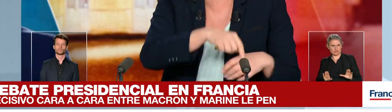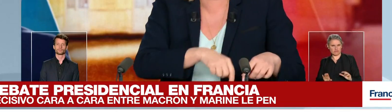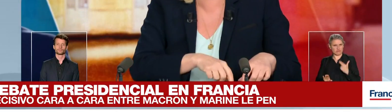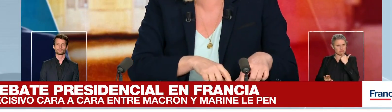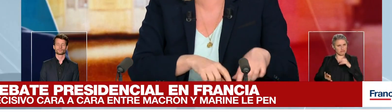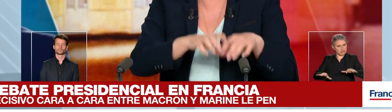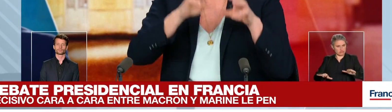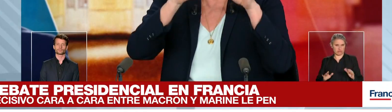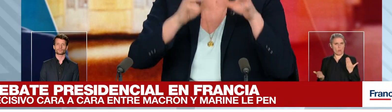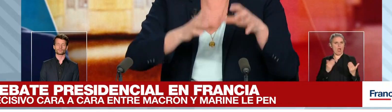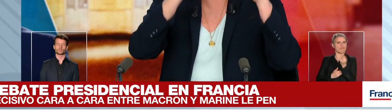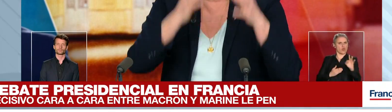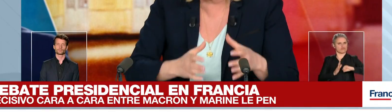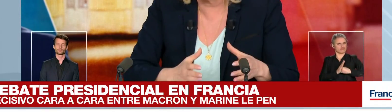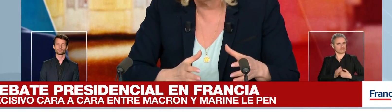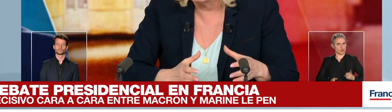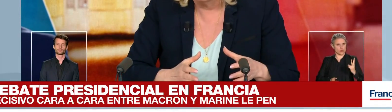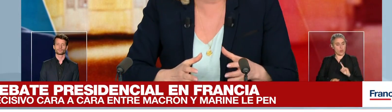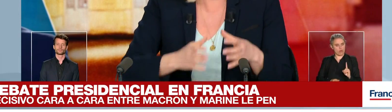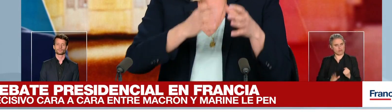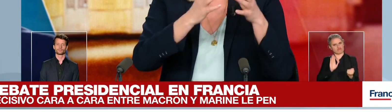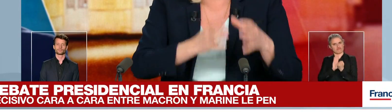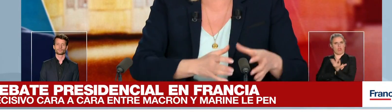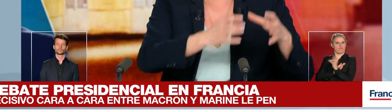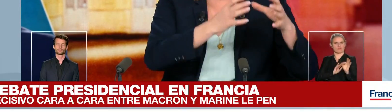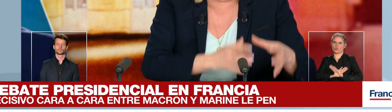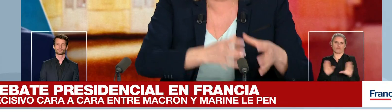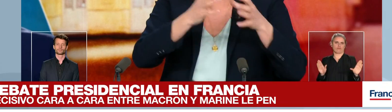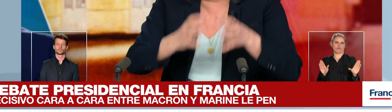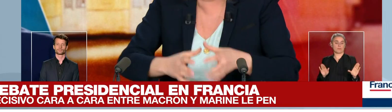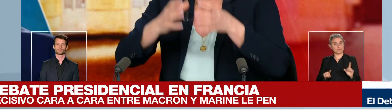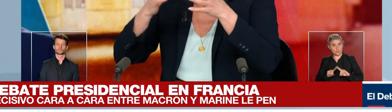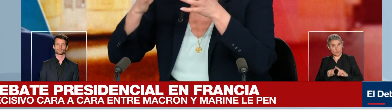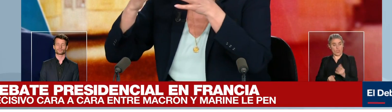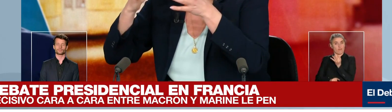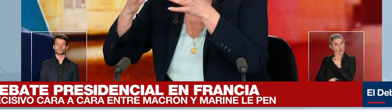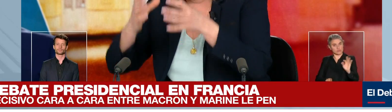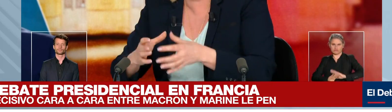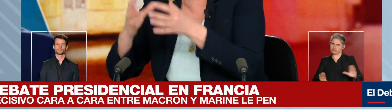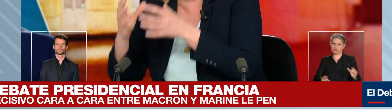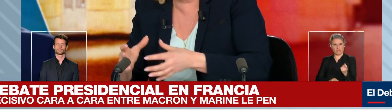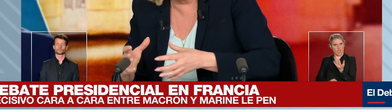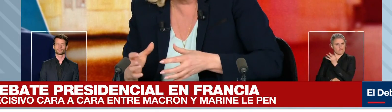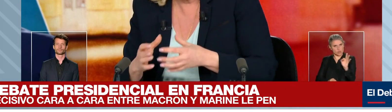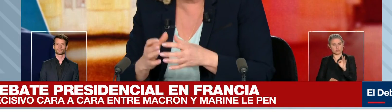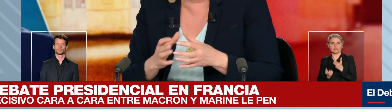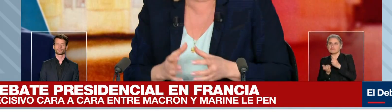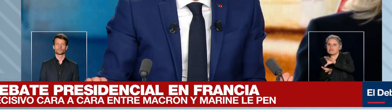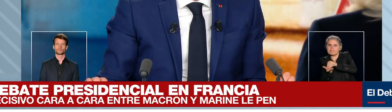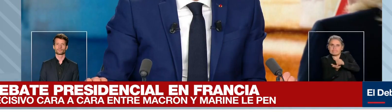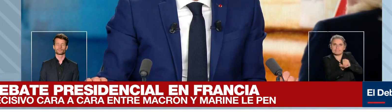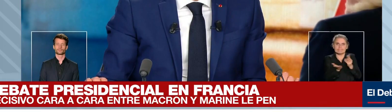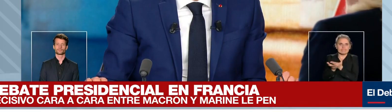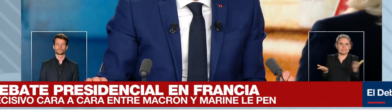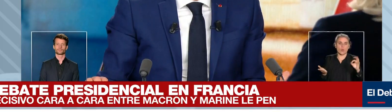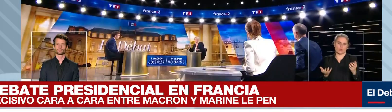en el extranjero que tienen normas menos precisas que bio francés. No, comprar productos ecológicos franceses que los